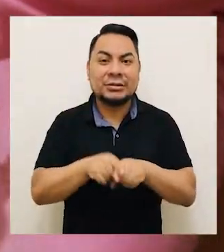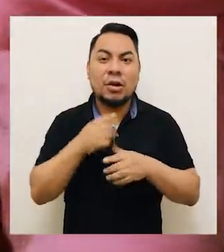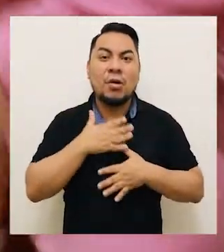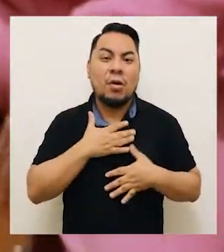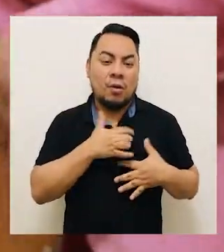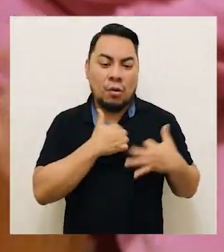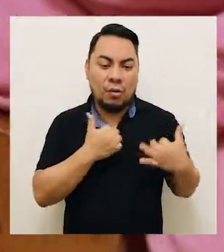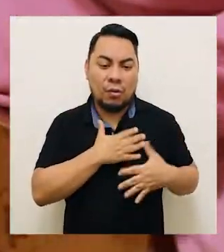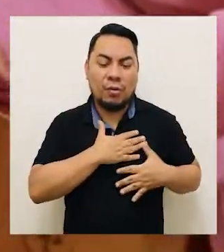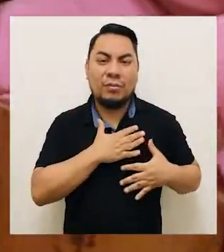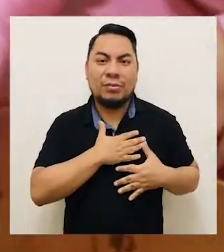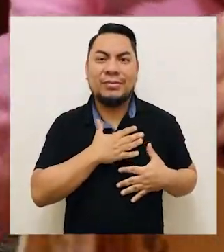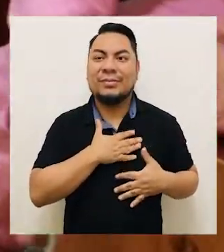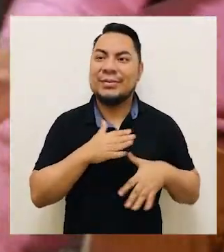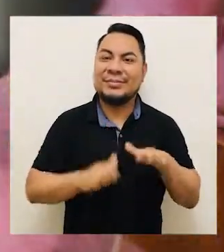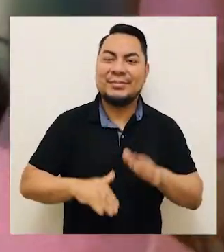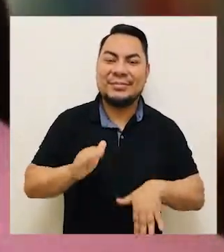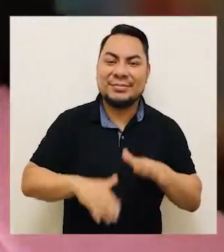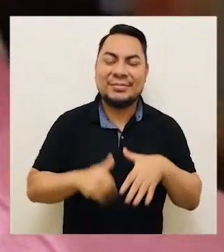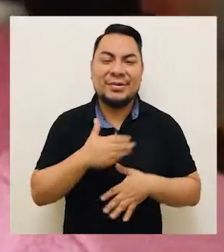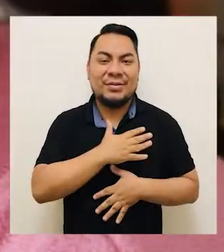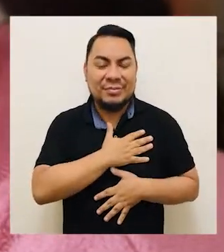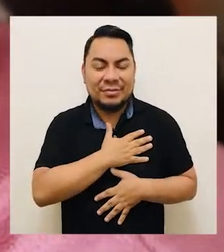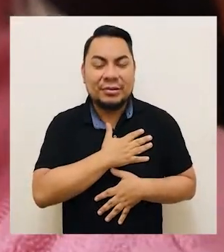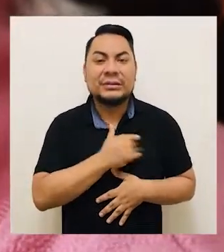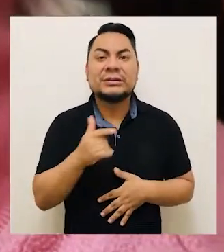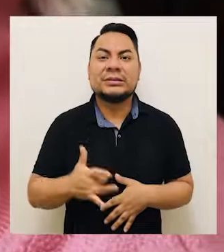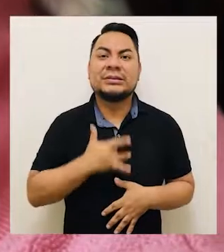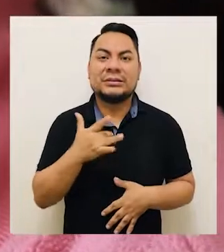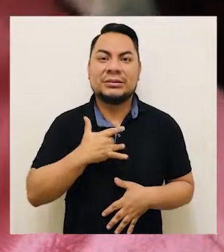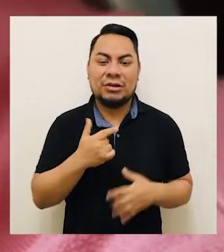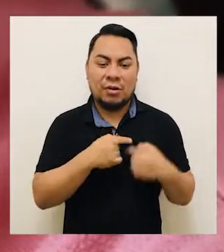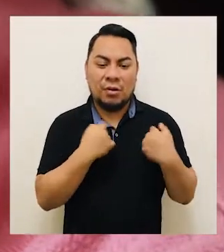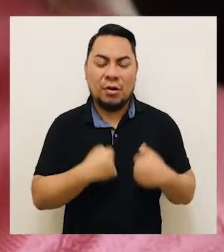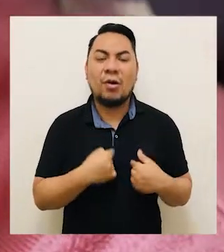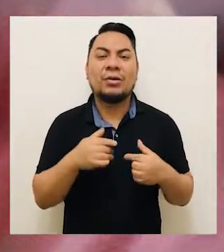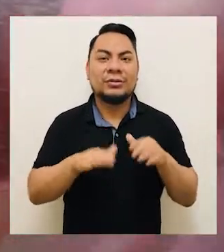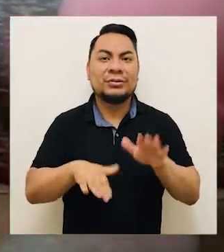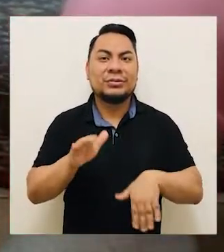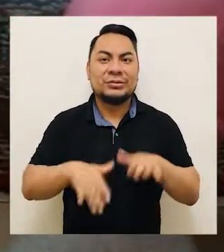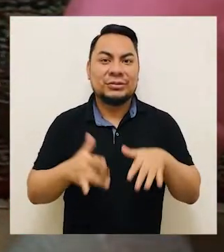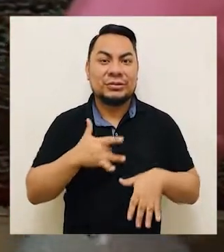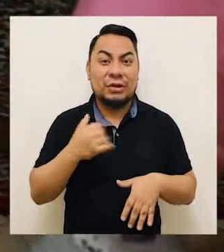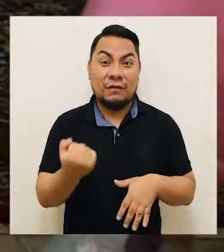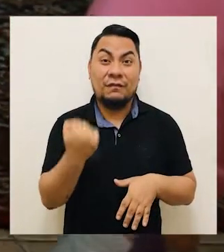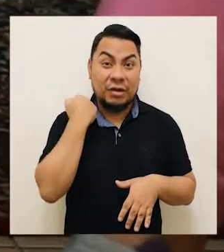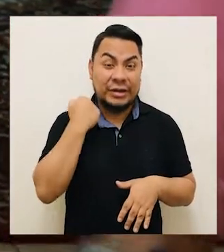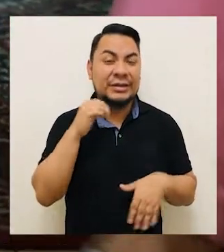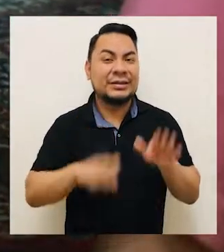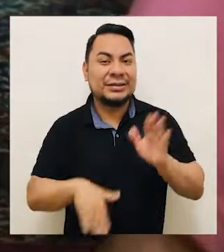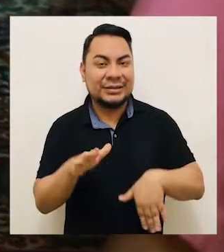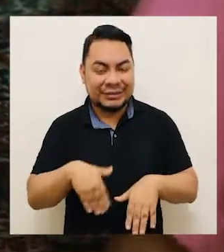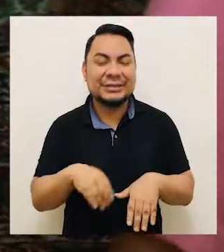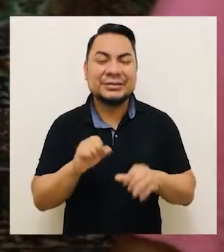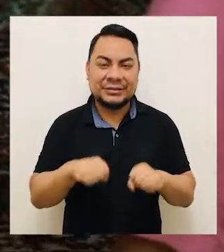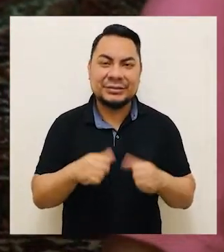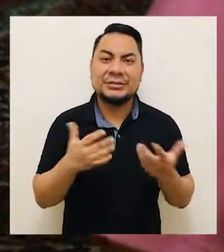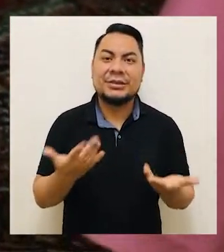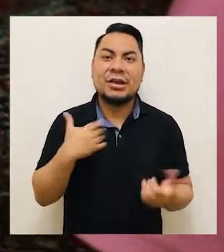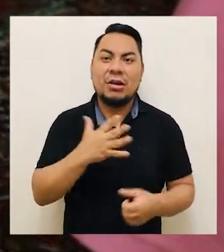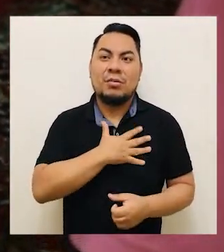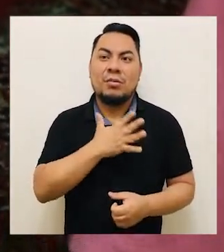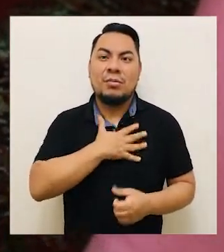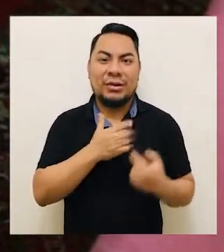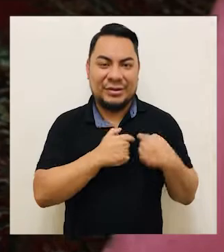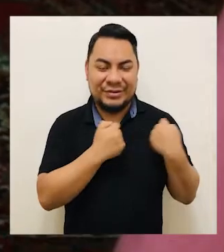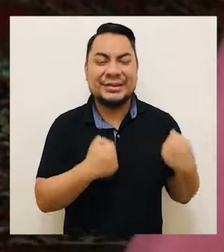corazón, que es la parte grave, se siente como un corazoncito. Cuando tocas fuerte, es como que palpita el